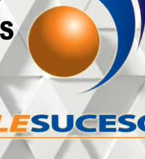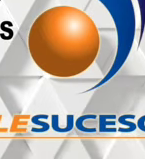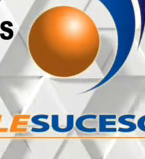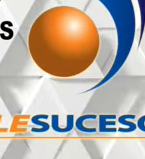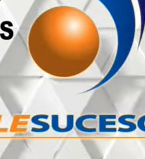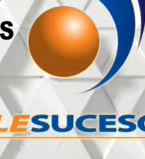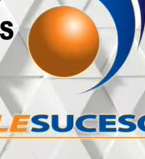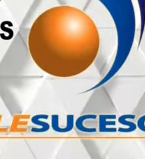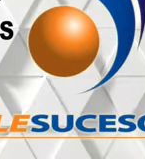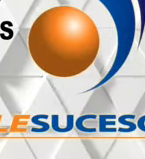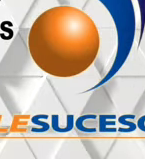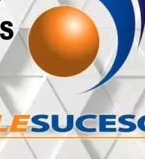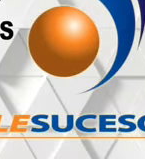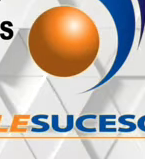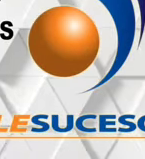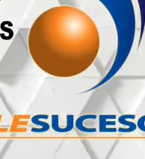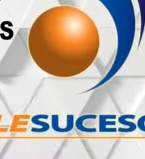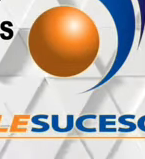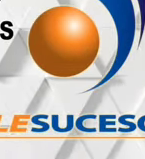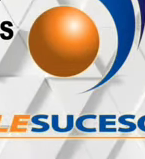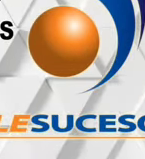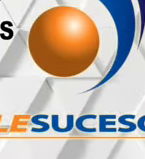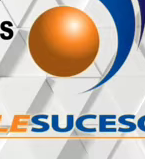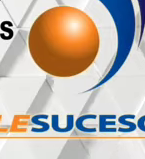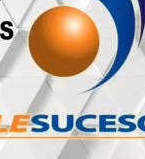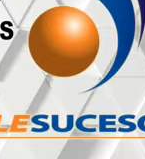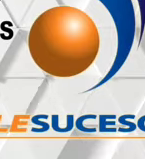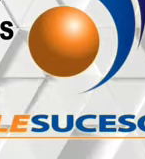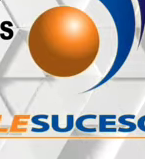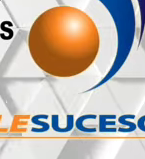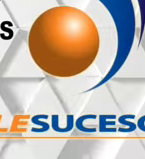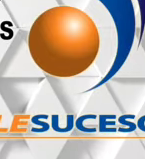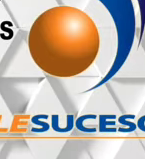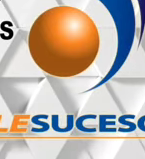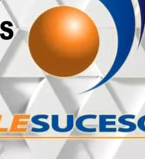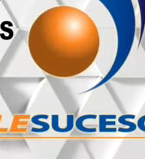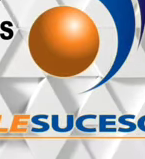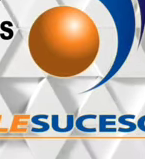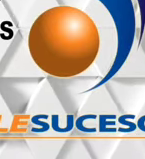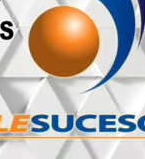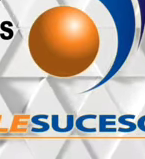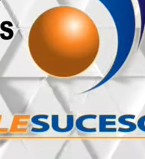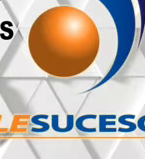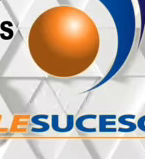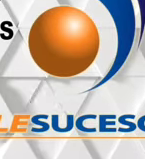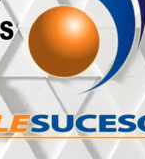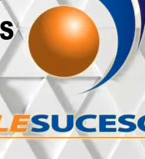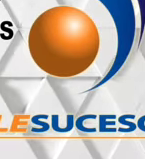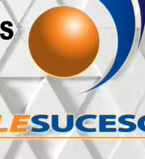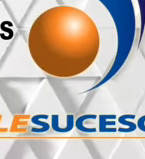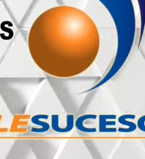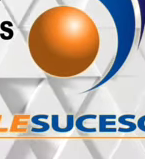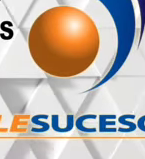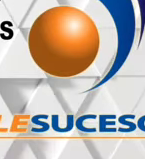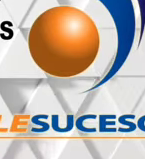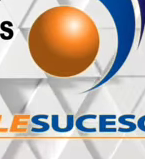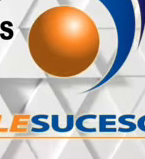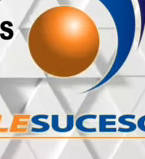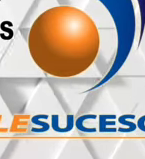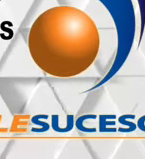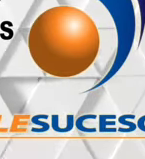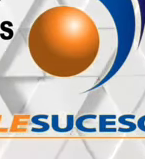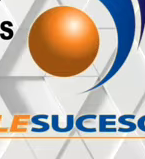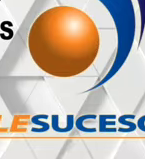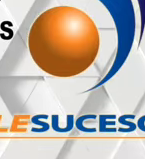Las opiniones vertidas en este espacio por la producción y dirección del programa son de exclusiva